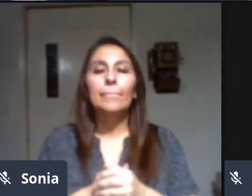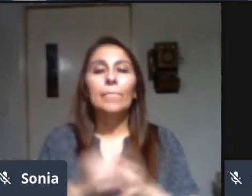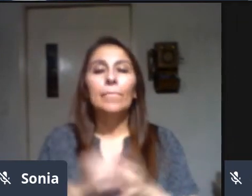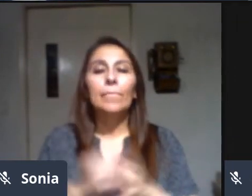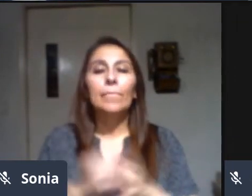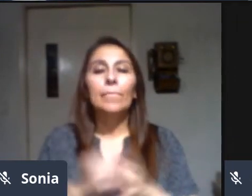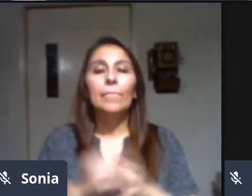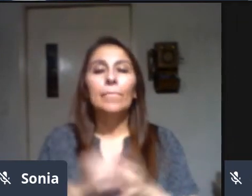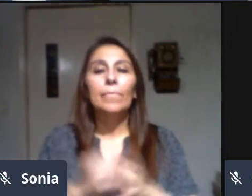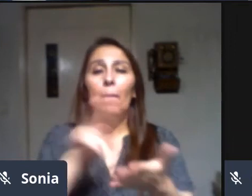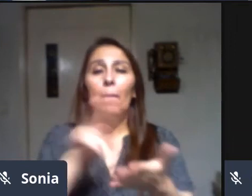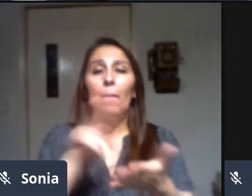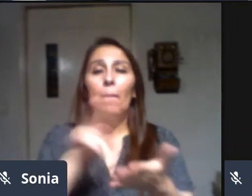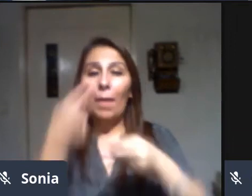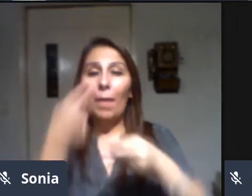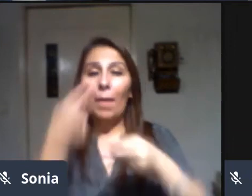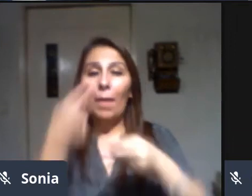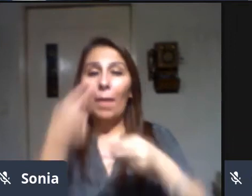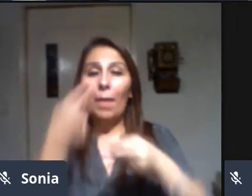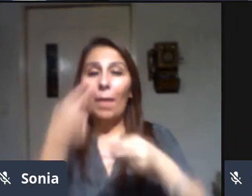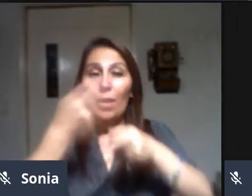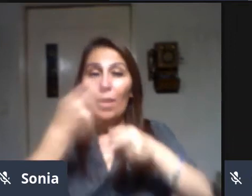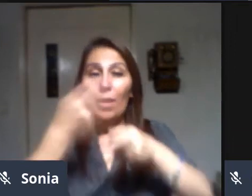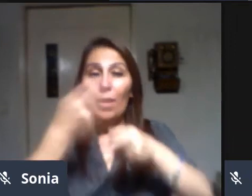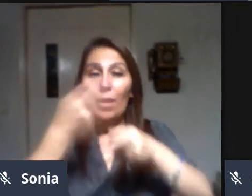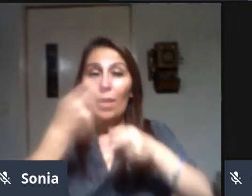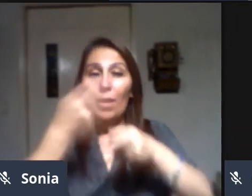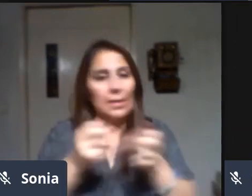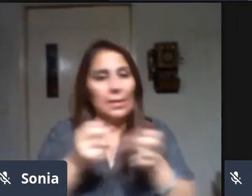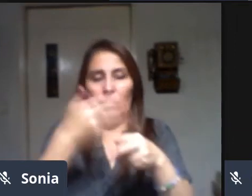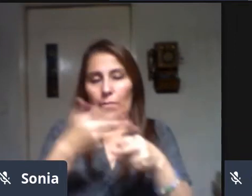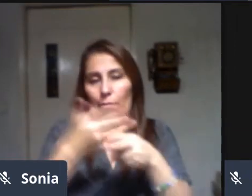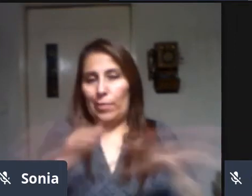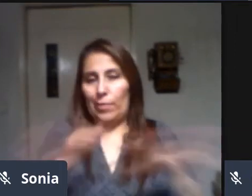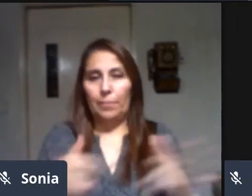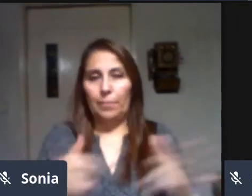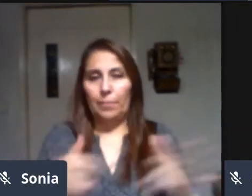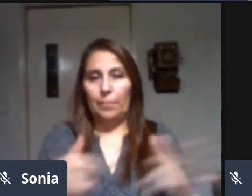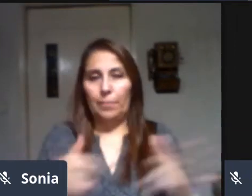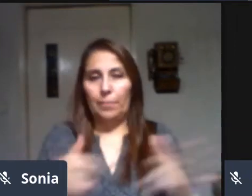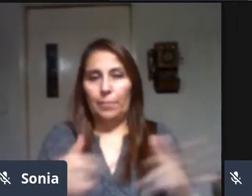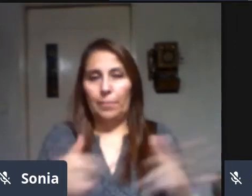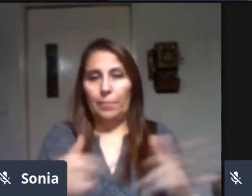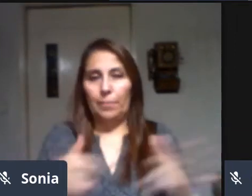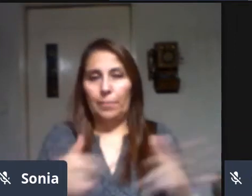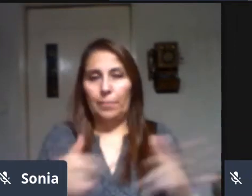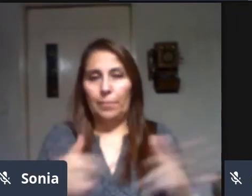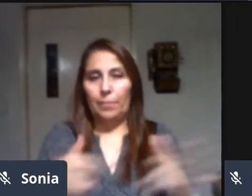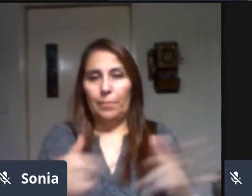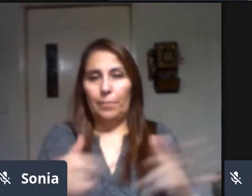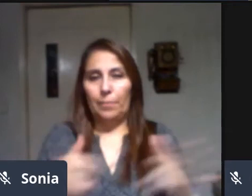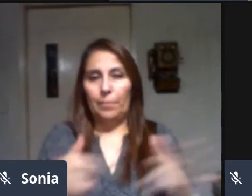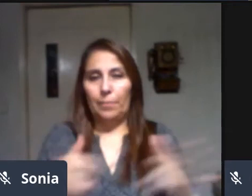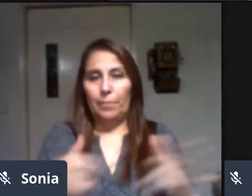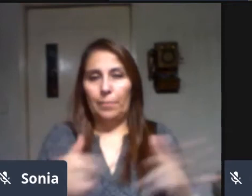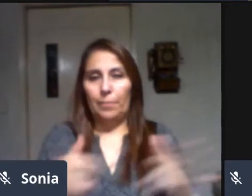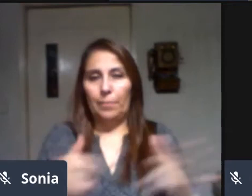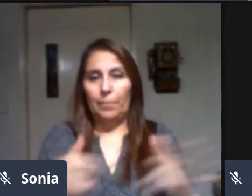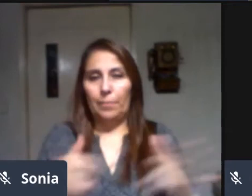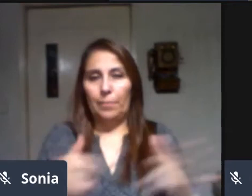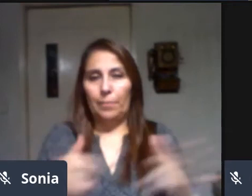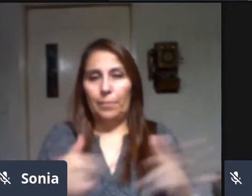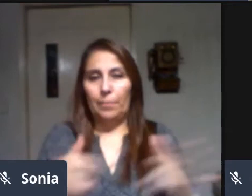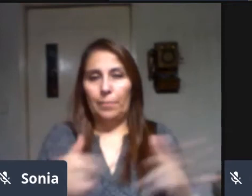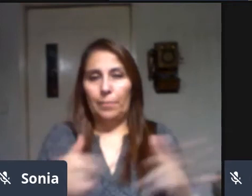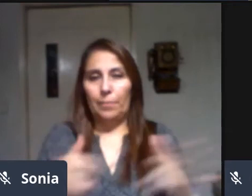yo la verdad tengo un libro que divide en cuatro capítulos en cuatro partes y cada apartado comienza con un poema este